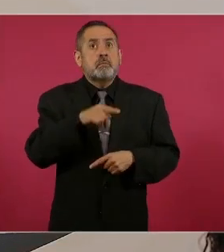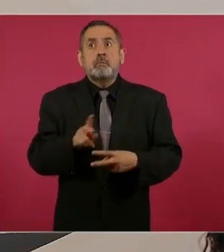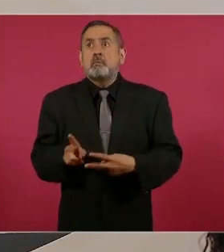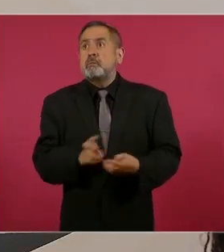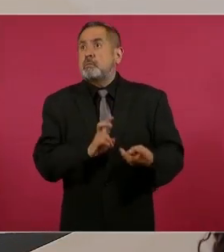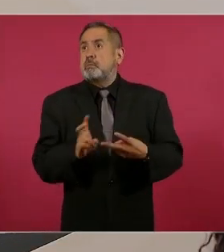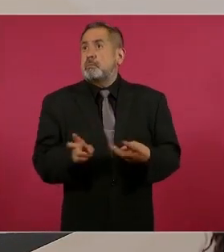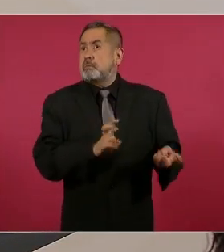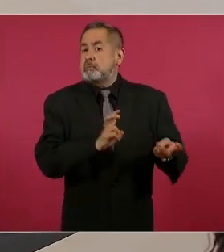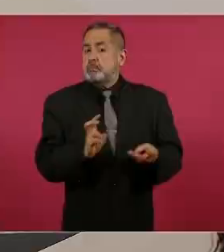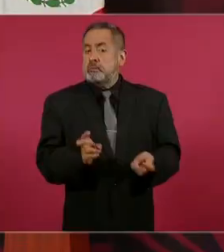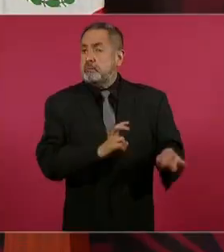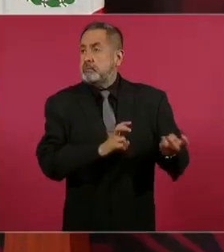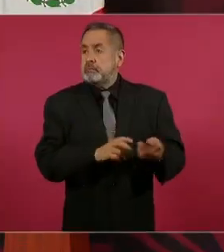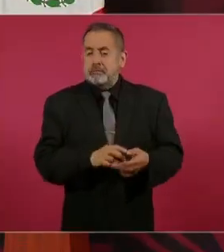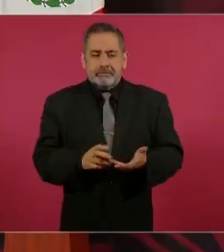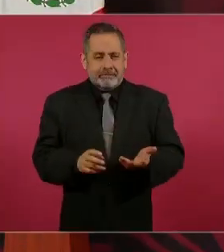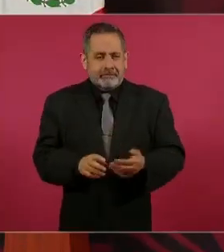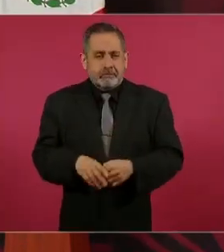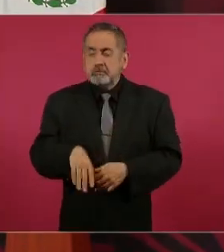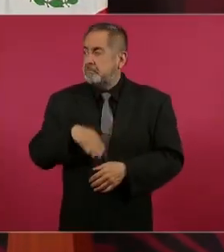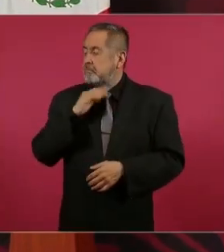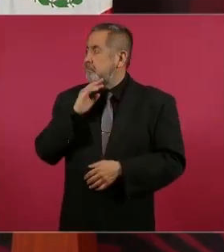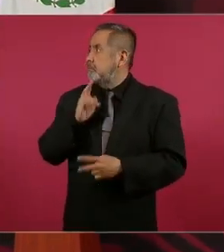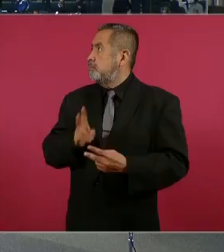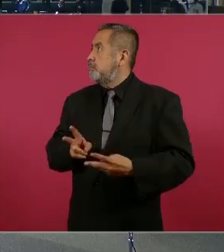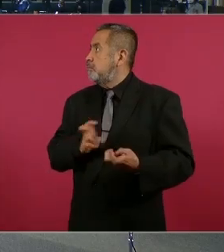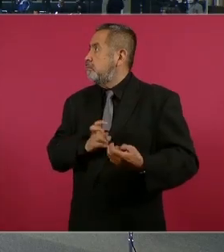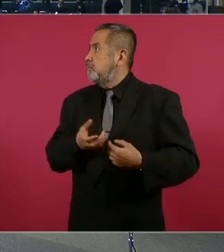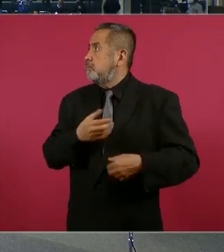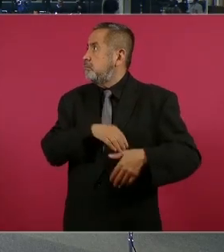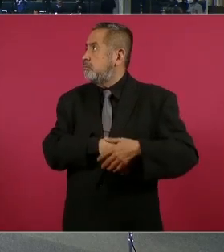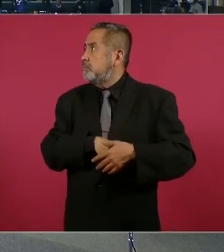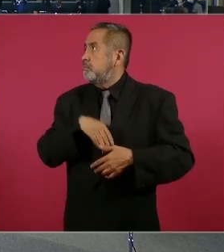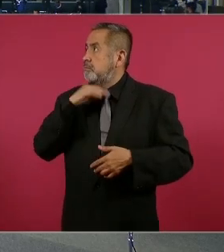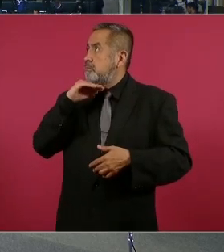que voltearan a ver para acá, mientras…